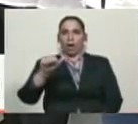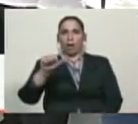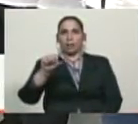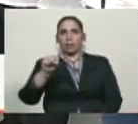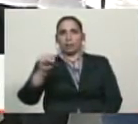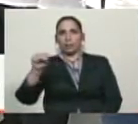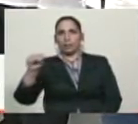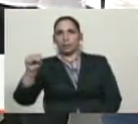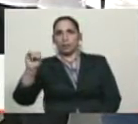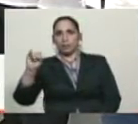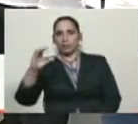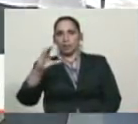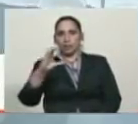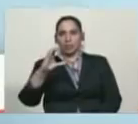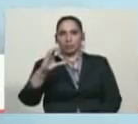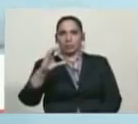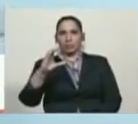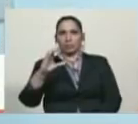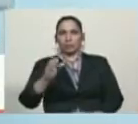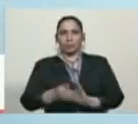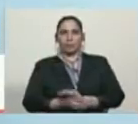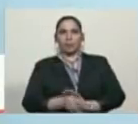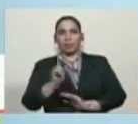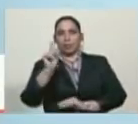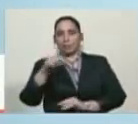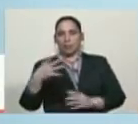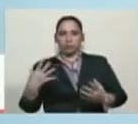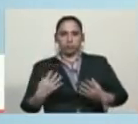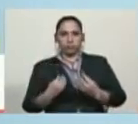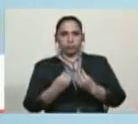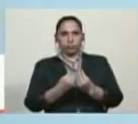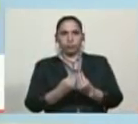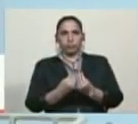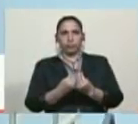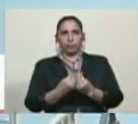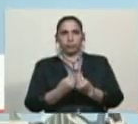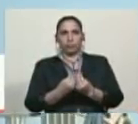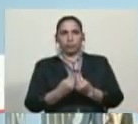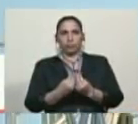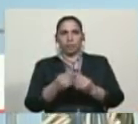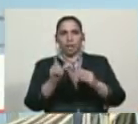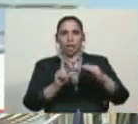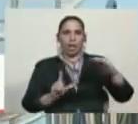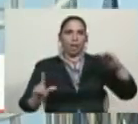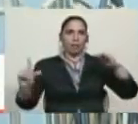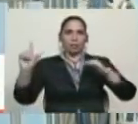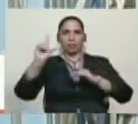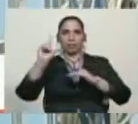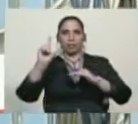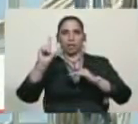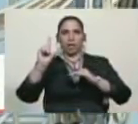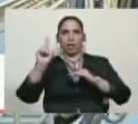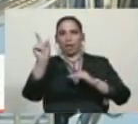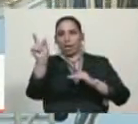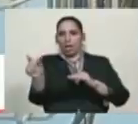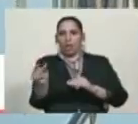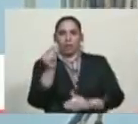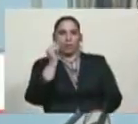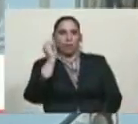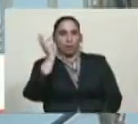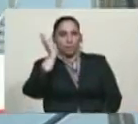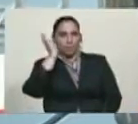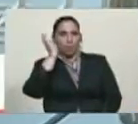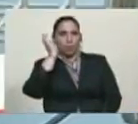ximo sã me acompaña también la licenciada norma soto responsable de la red de atención